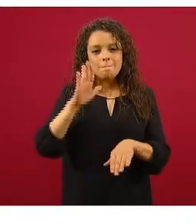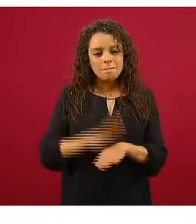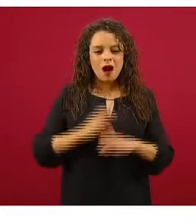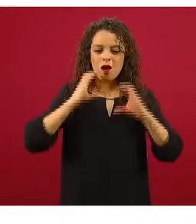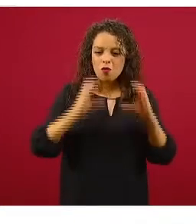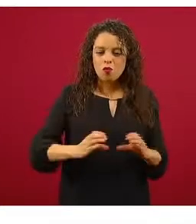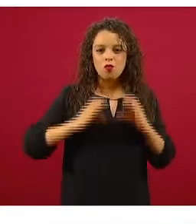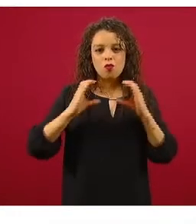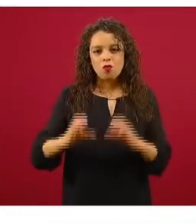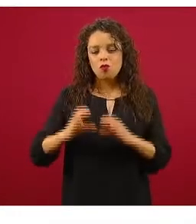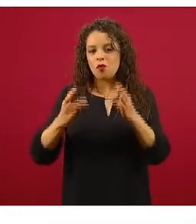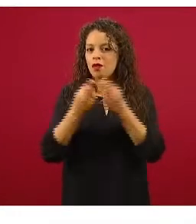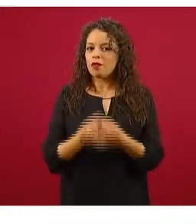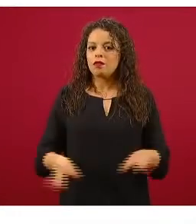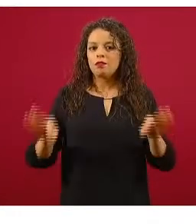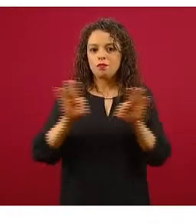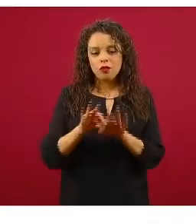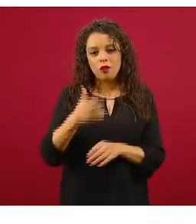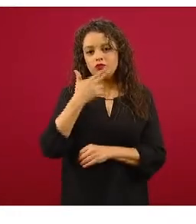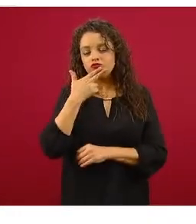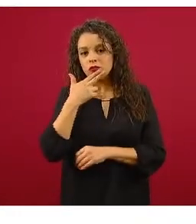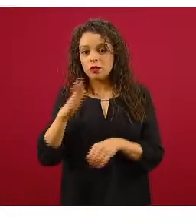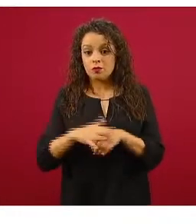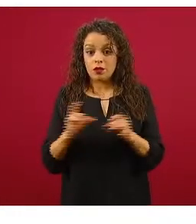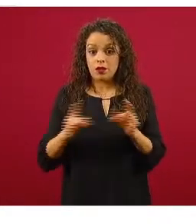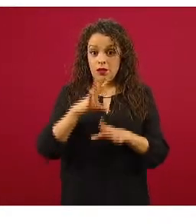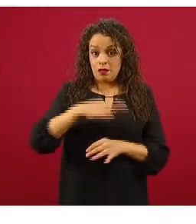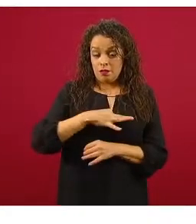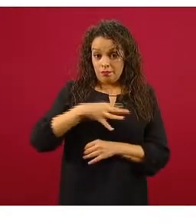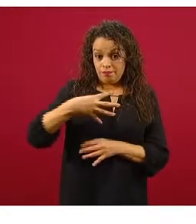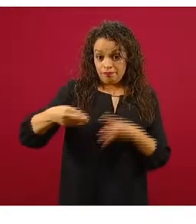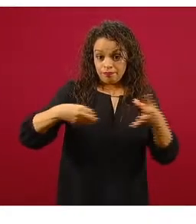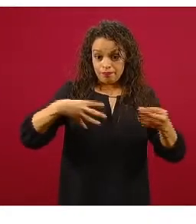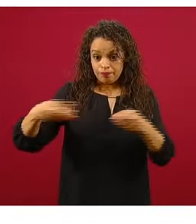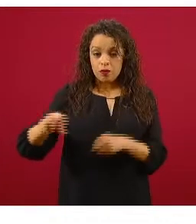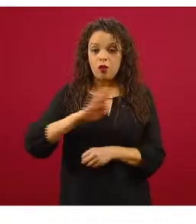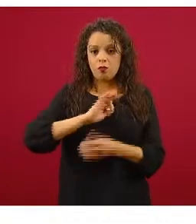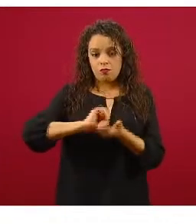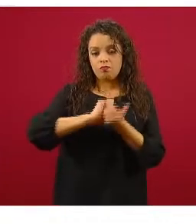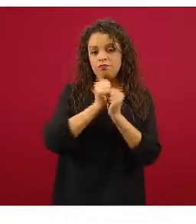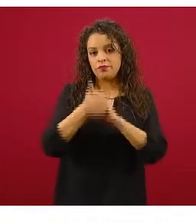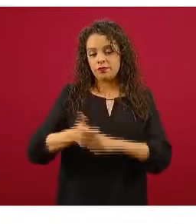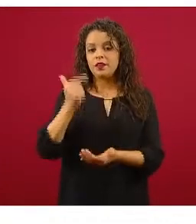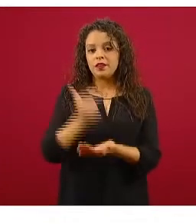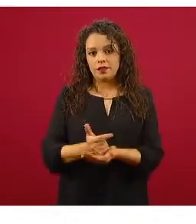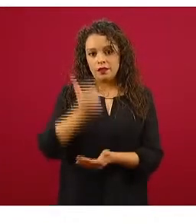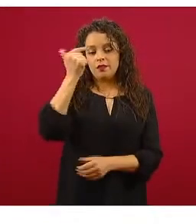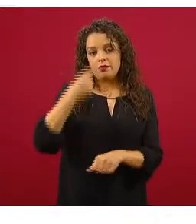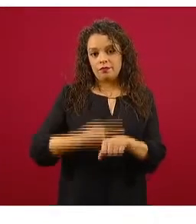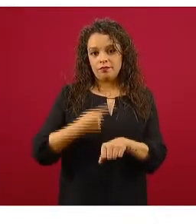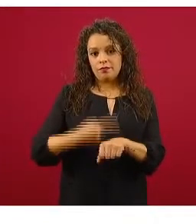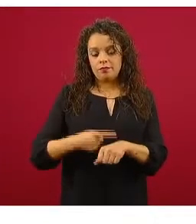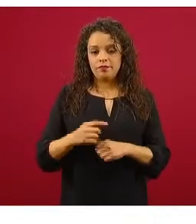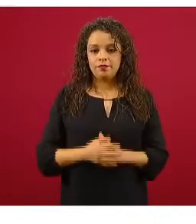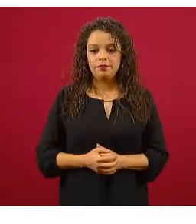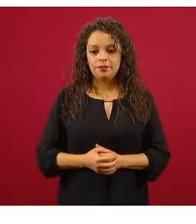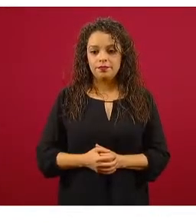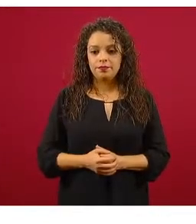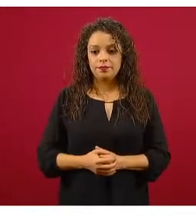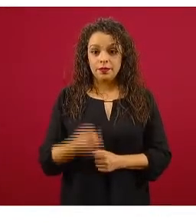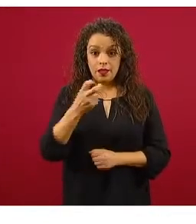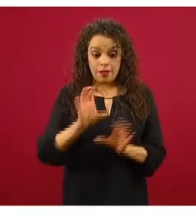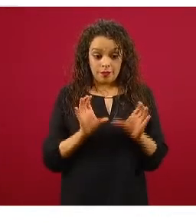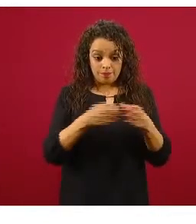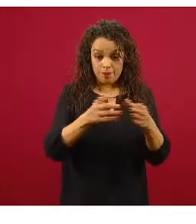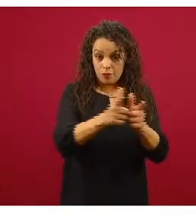mucho porque si adquieren el virus van a desarrollar una enfermedad grave. Y esta es la población que queremos también que